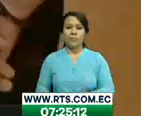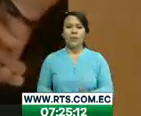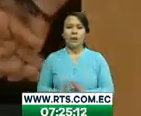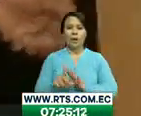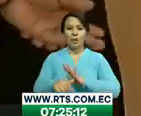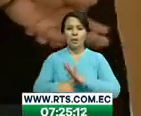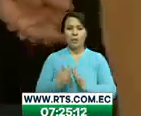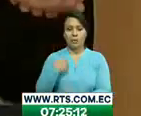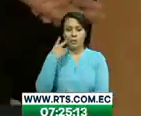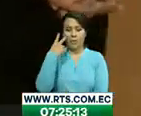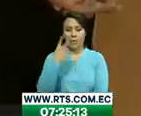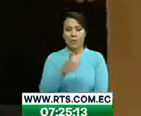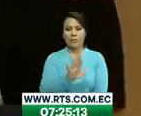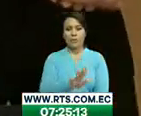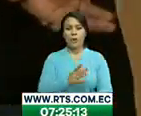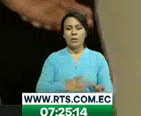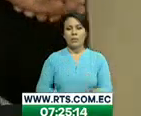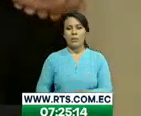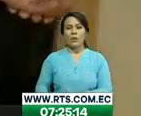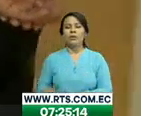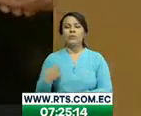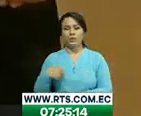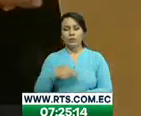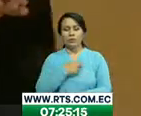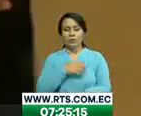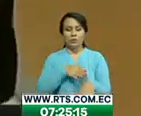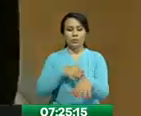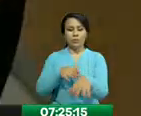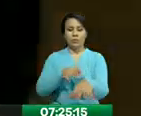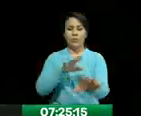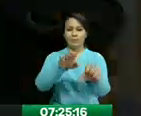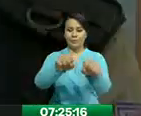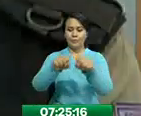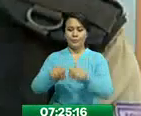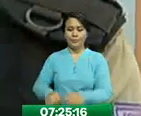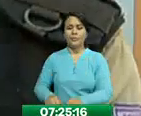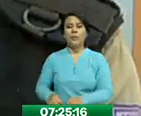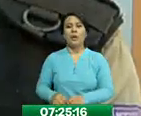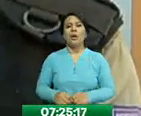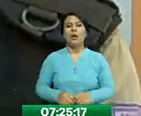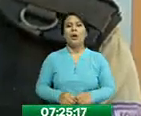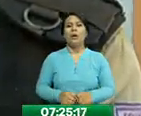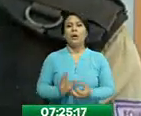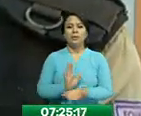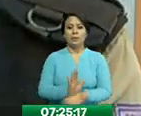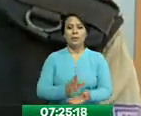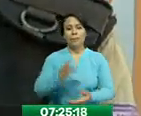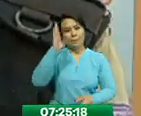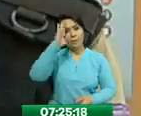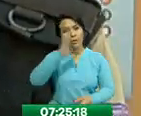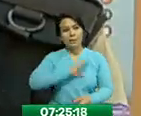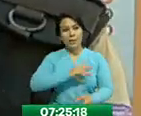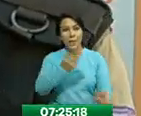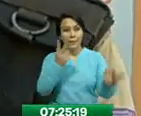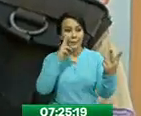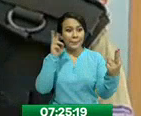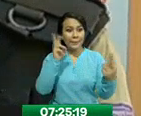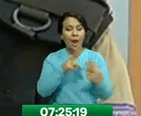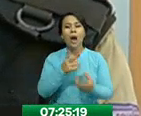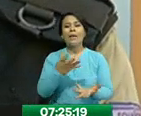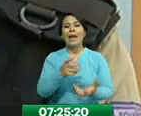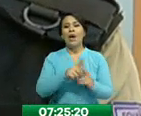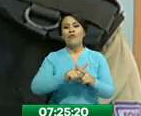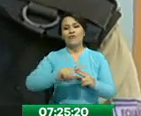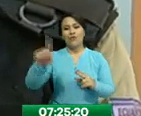ver la acción, procedimos a interceptarlo. Al percatarse la presencia policial, sale huyendo